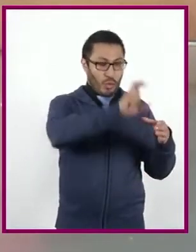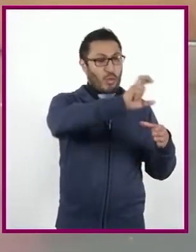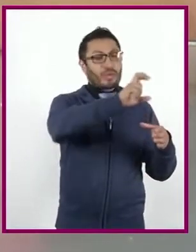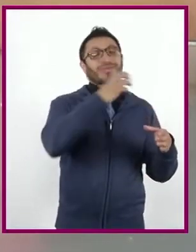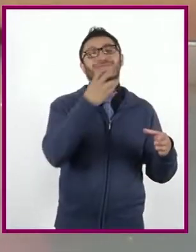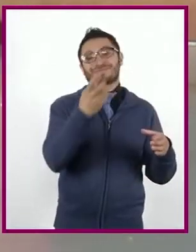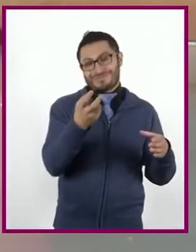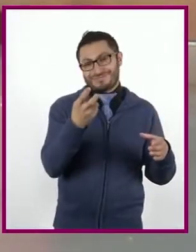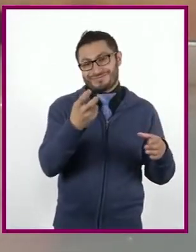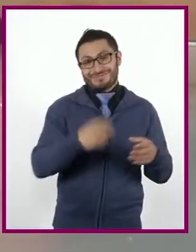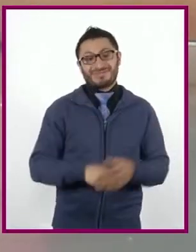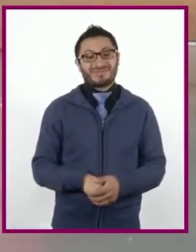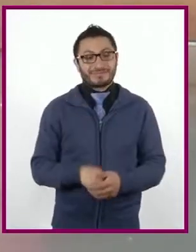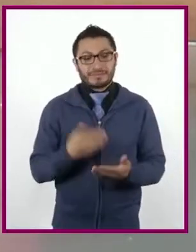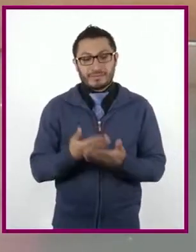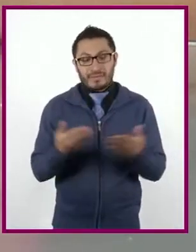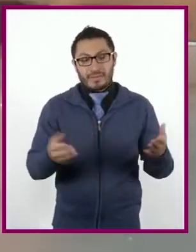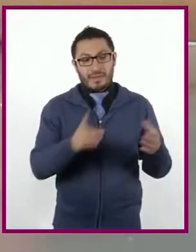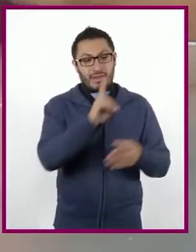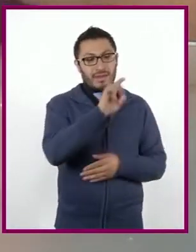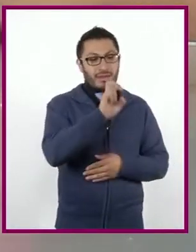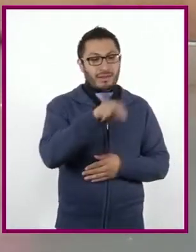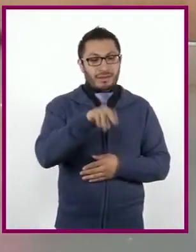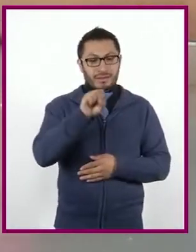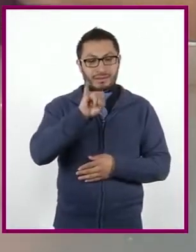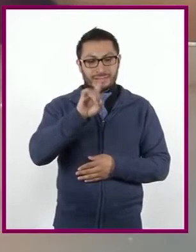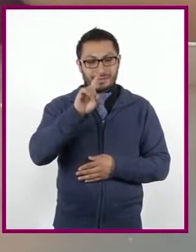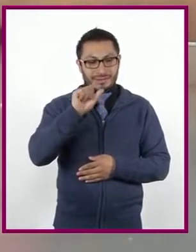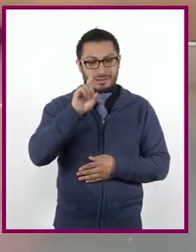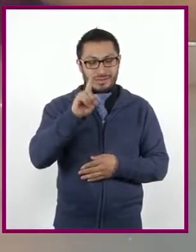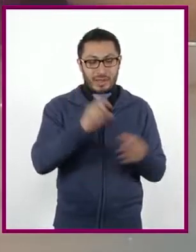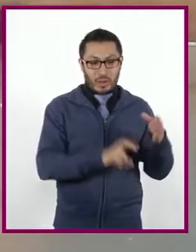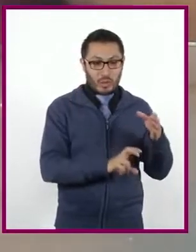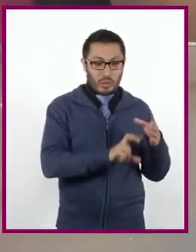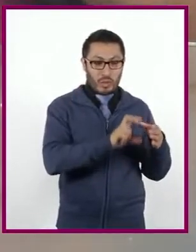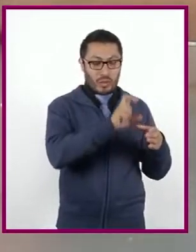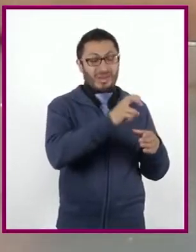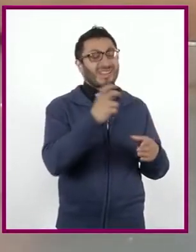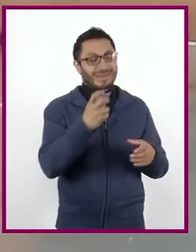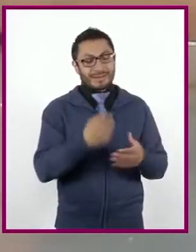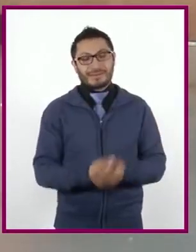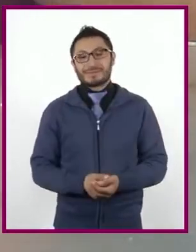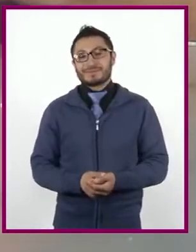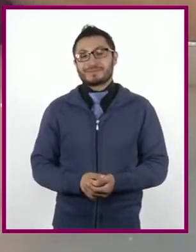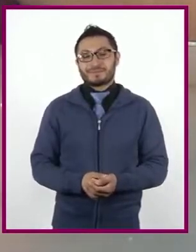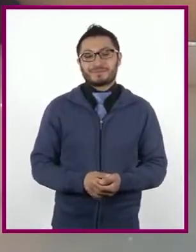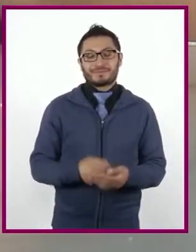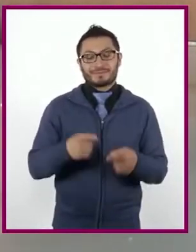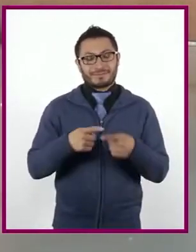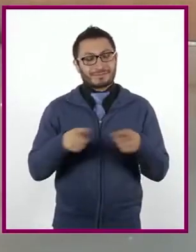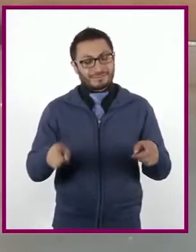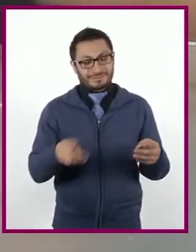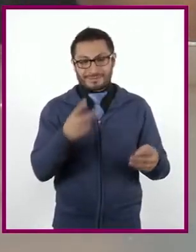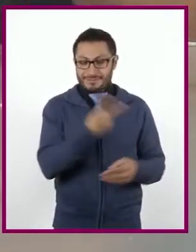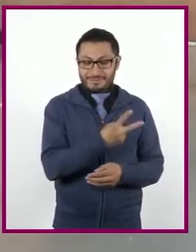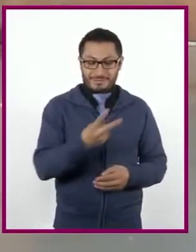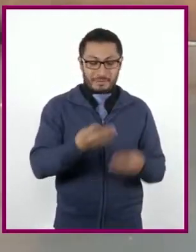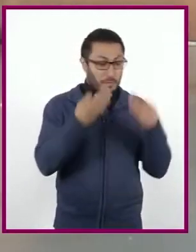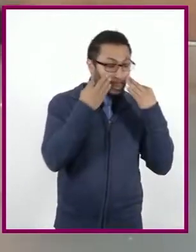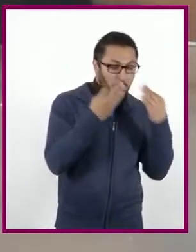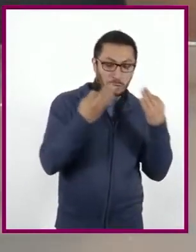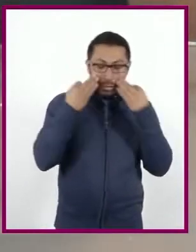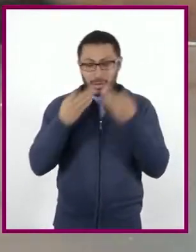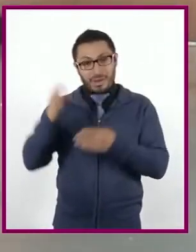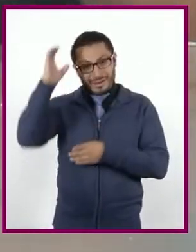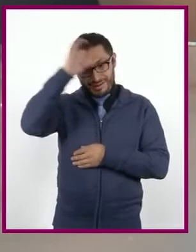comienza a flotar. Aumentamos su densidad y gracias a ello logramos este resultado. Como ustedes pueden ver, la